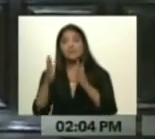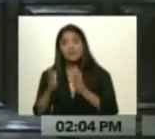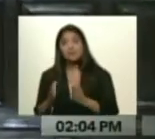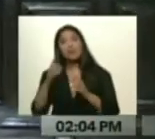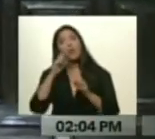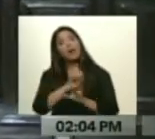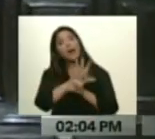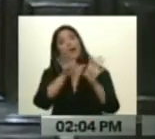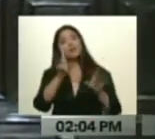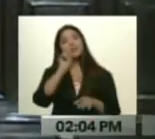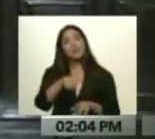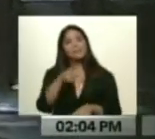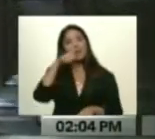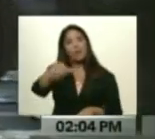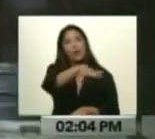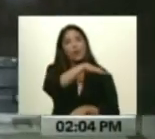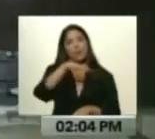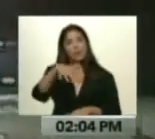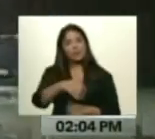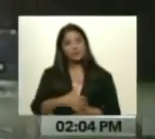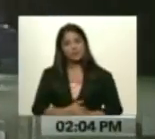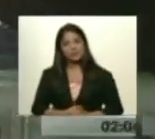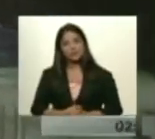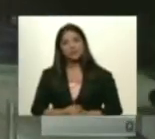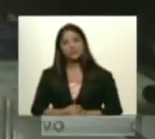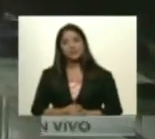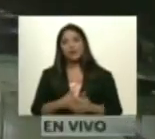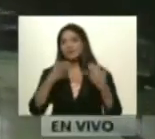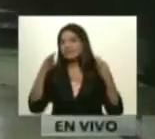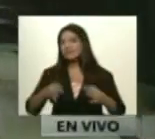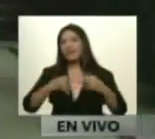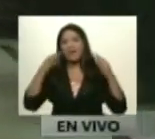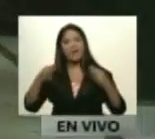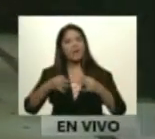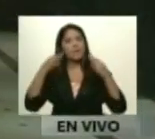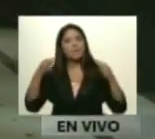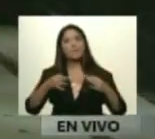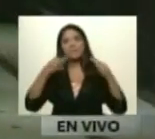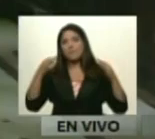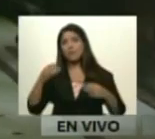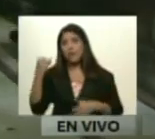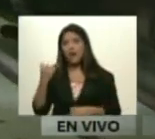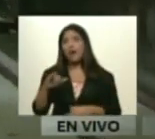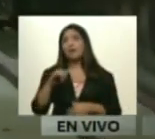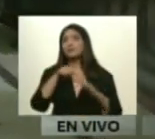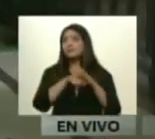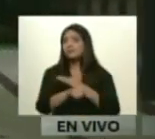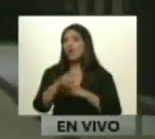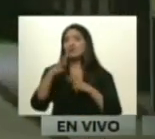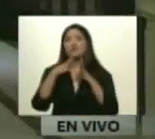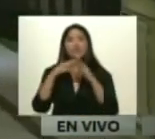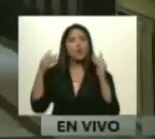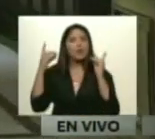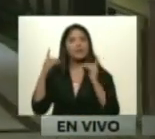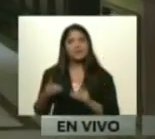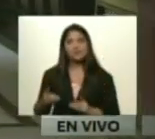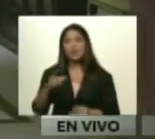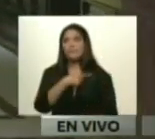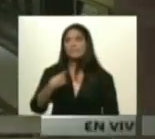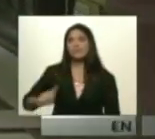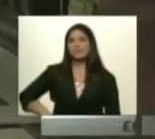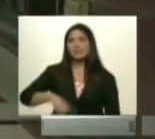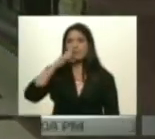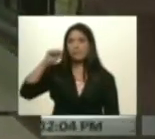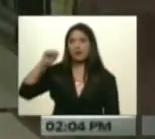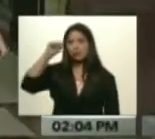supuesto, con el Poder Popular, siempre presente en cada uno de los anuncios que realiza el primer mandatario